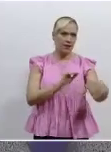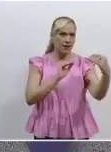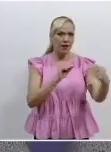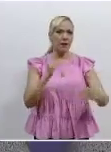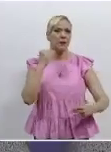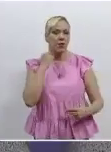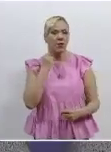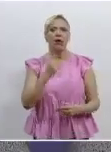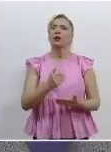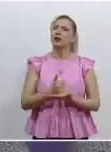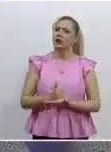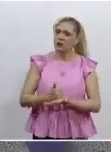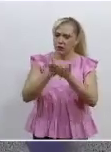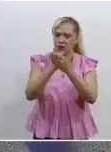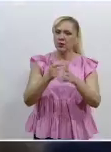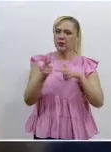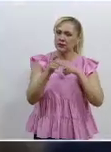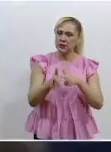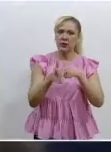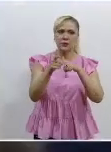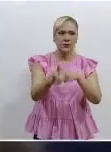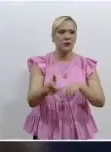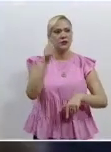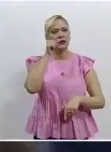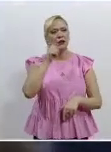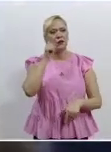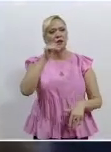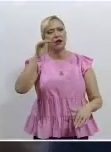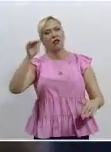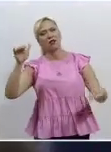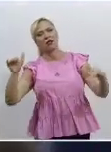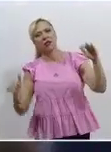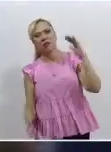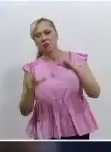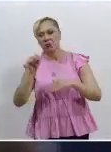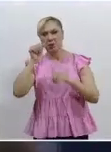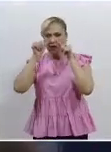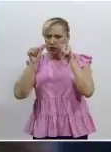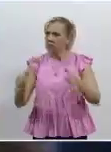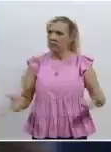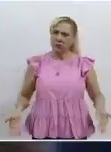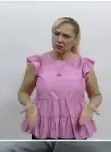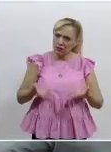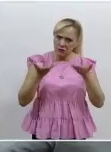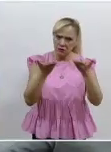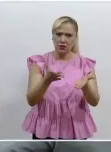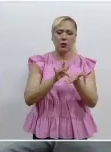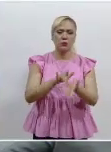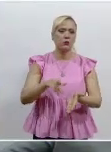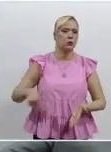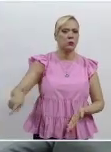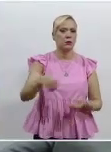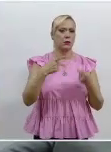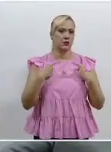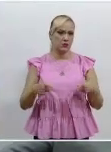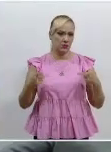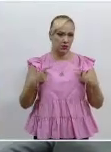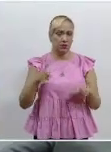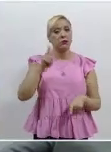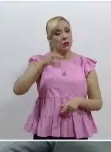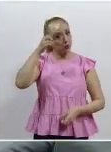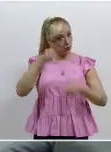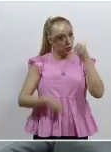públicos contribuyan a enfrentar las desigualdades en el acceso a la justicia en México. El resultado de los